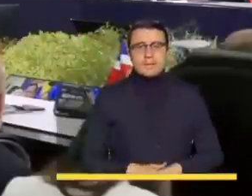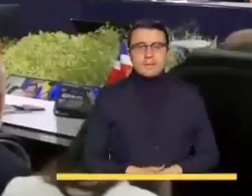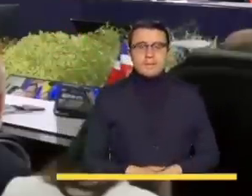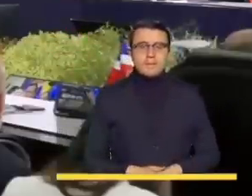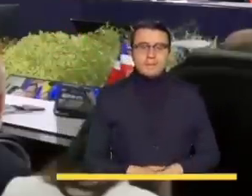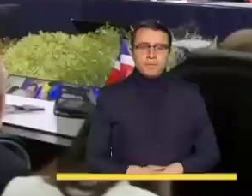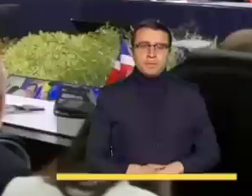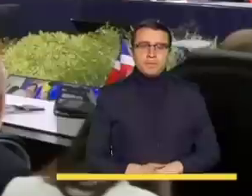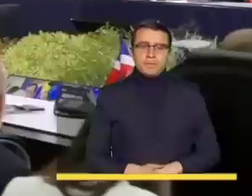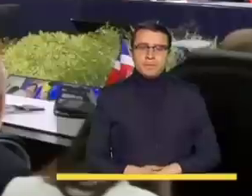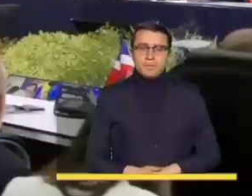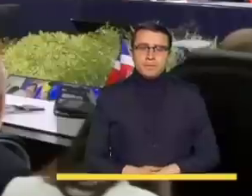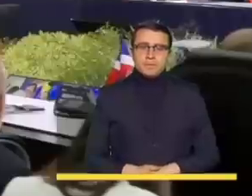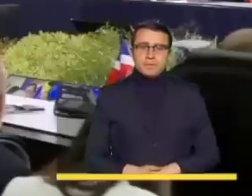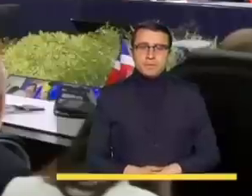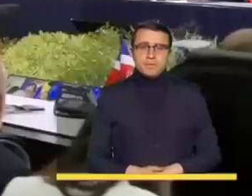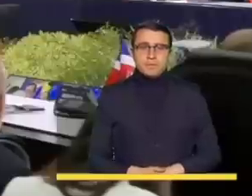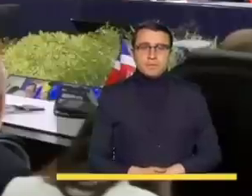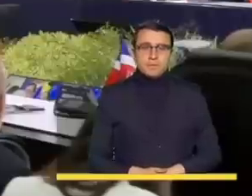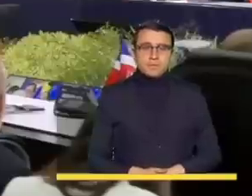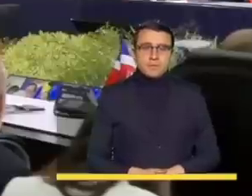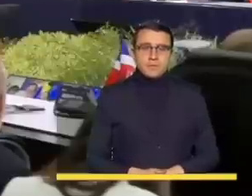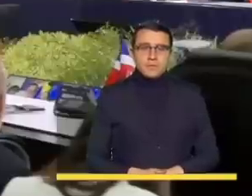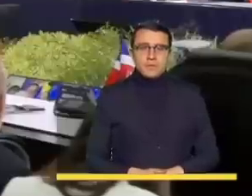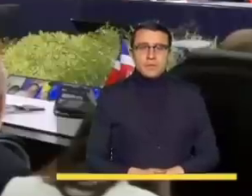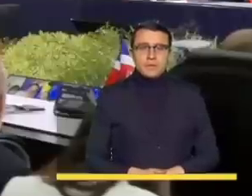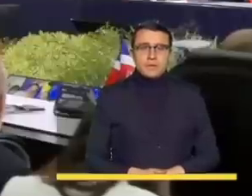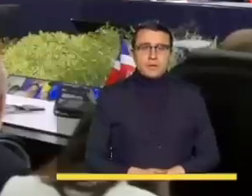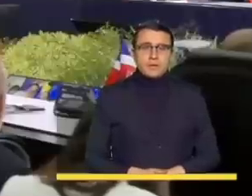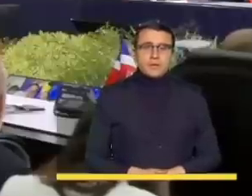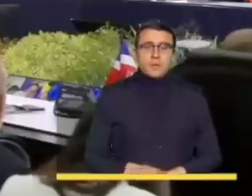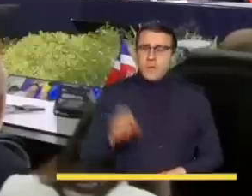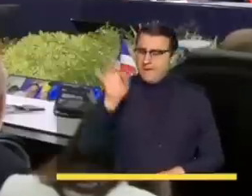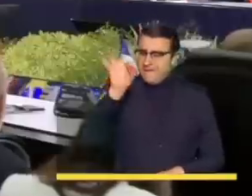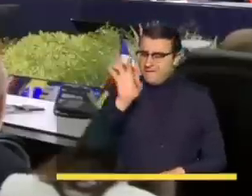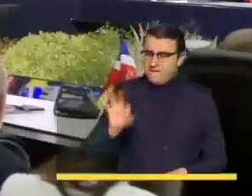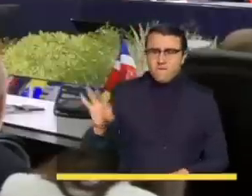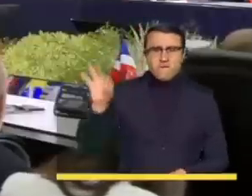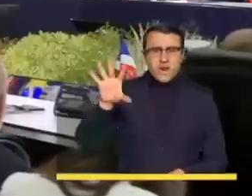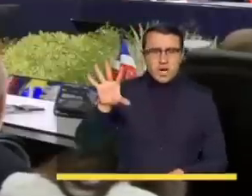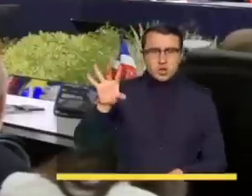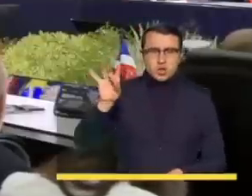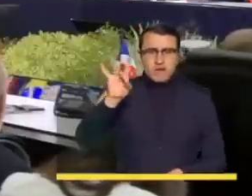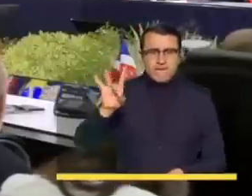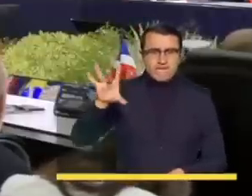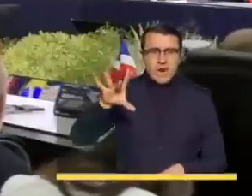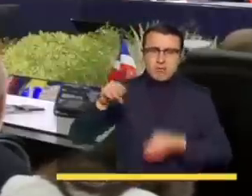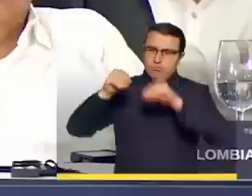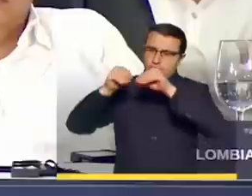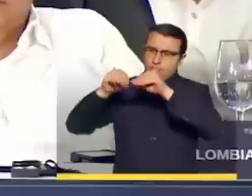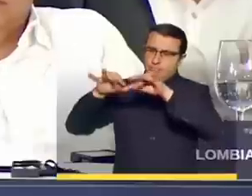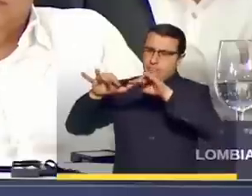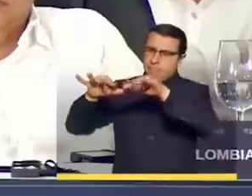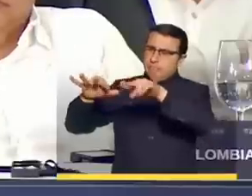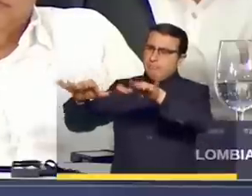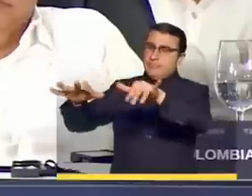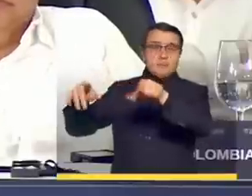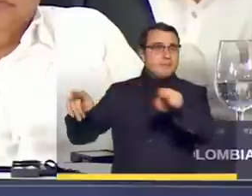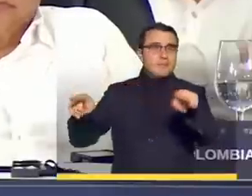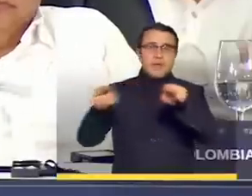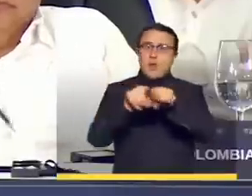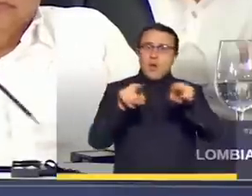Más que una pandemia, una peste, es la corrupción.